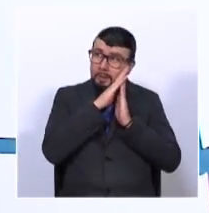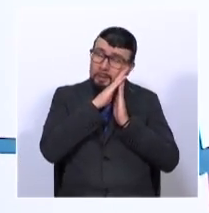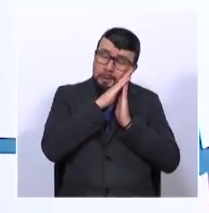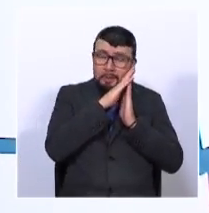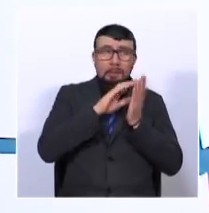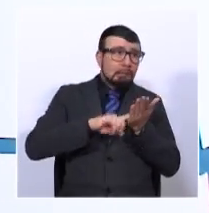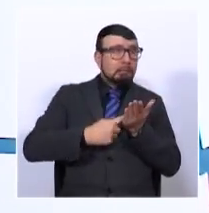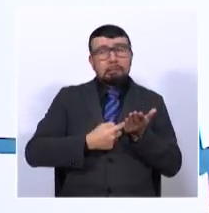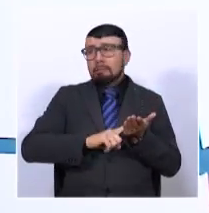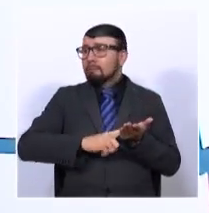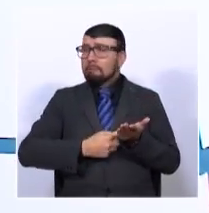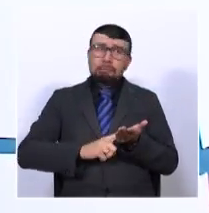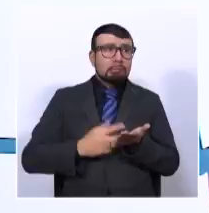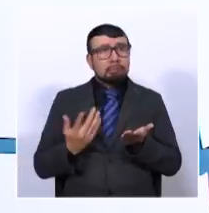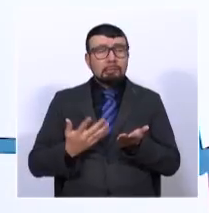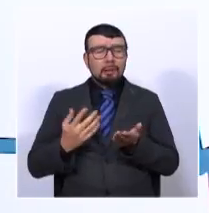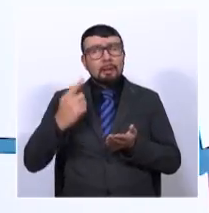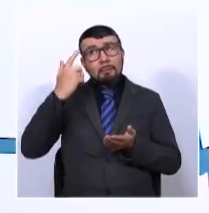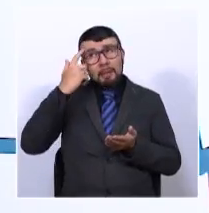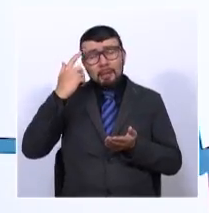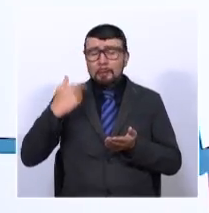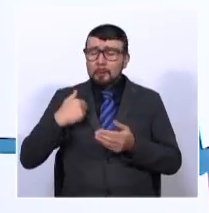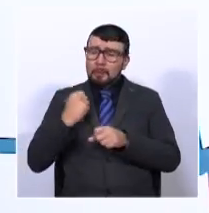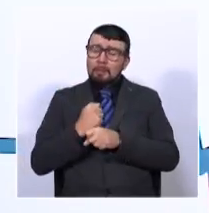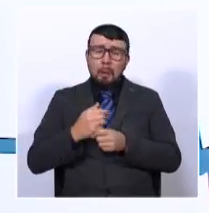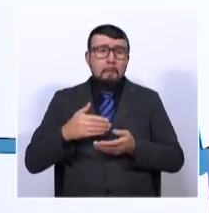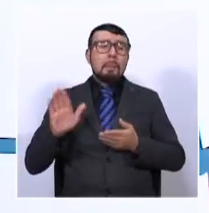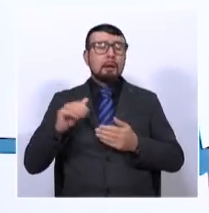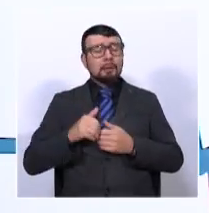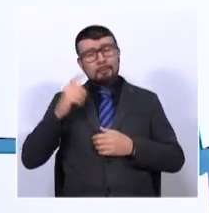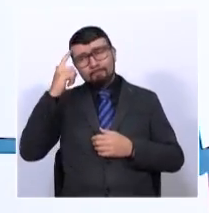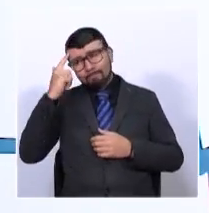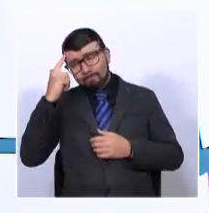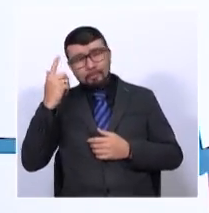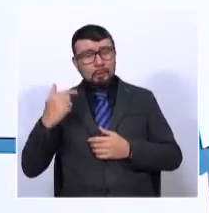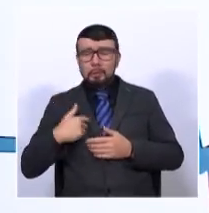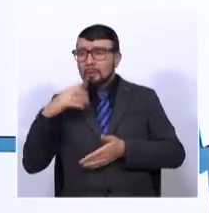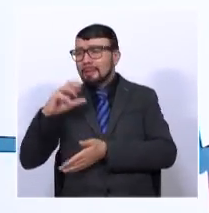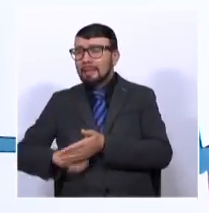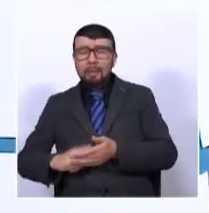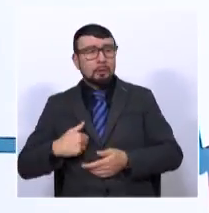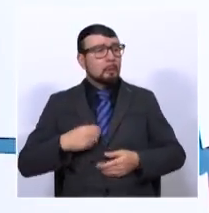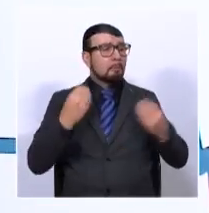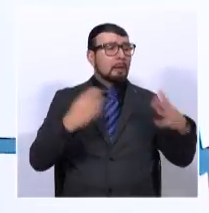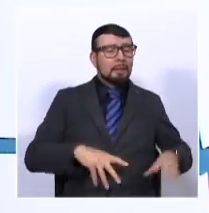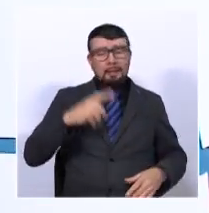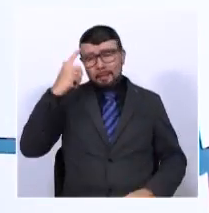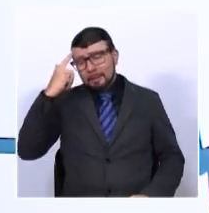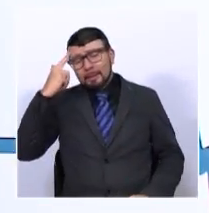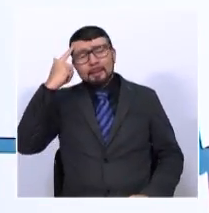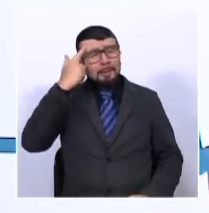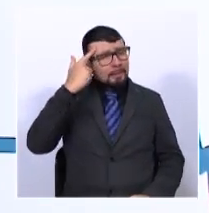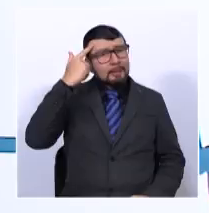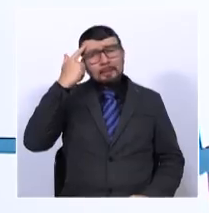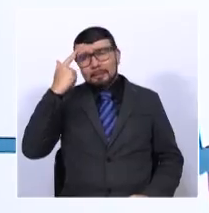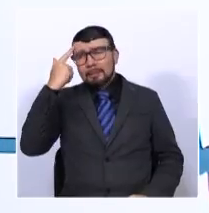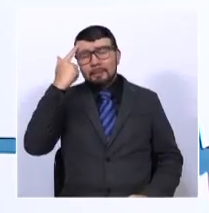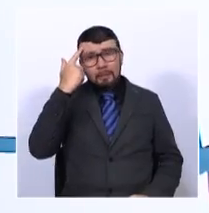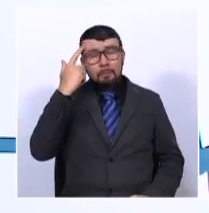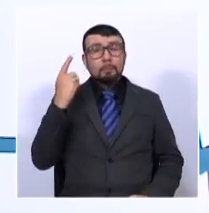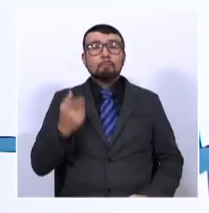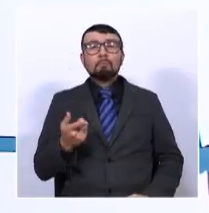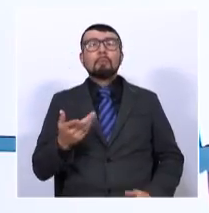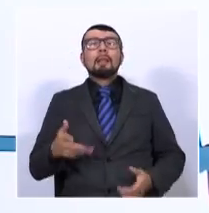¿Y por qué? Ah, es que estoy pensando que me van a echar del trabajo, que me quitaron esto, que perdí lo otro. Y son situaciones